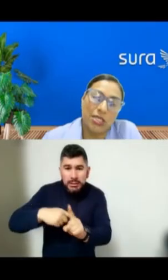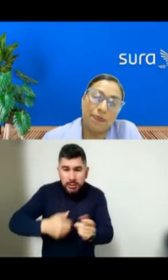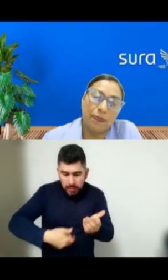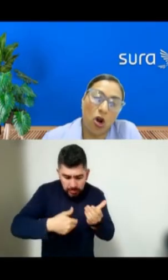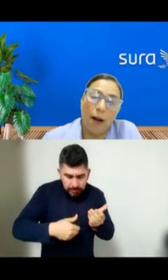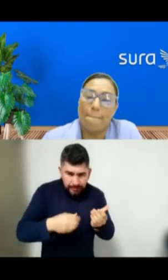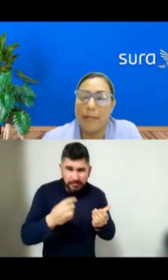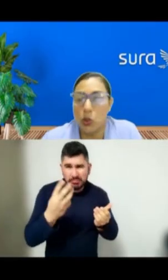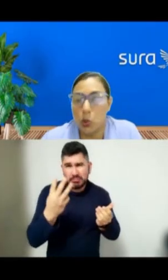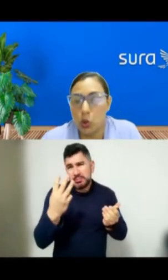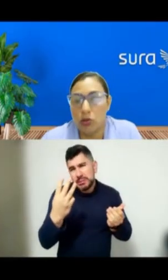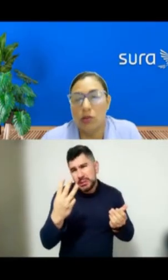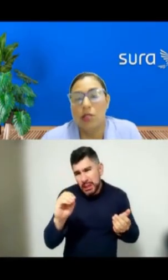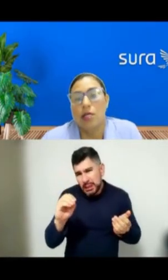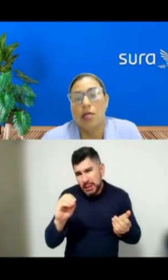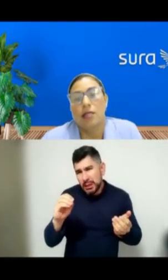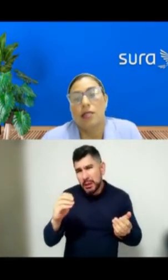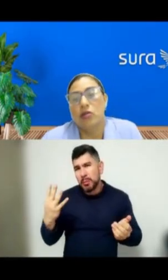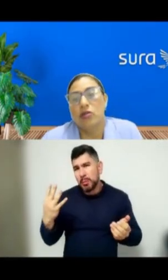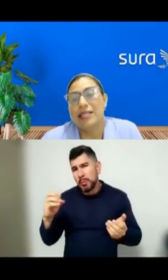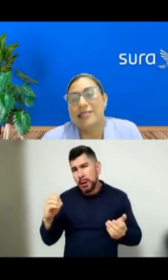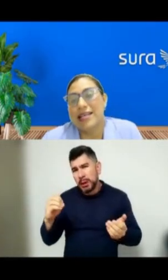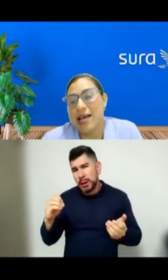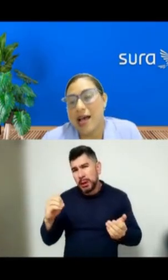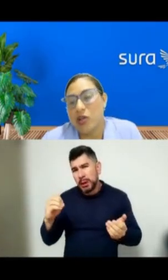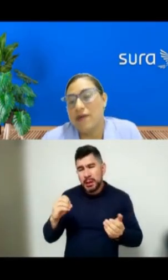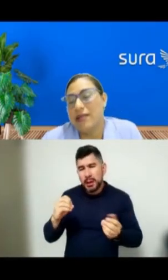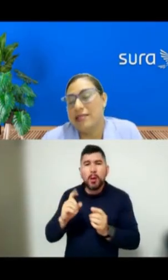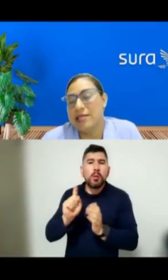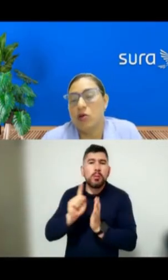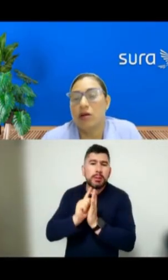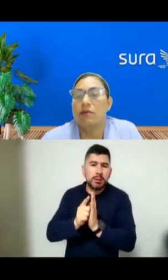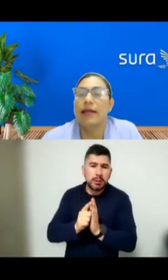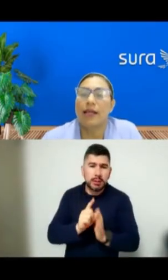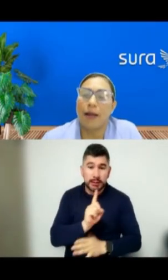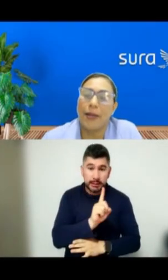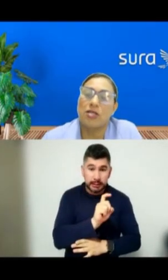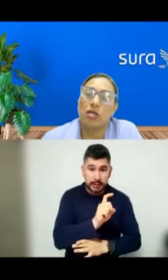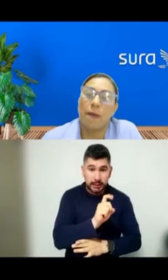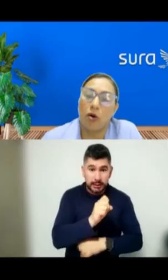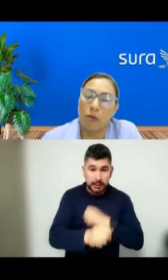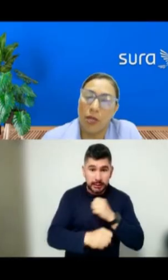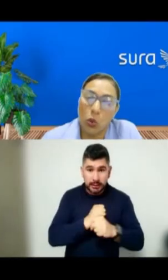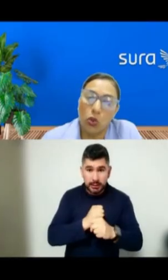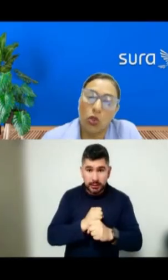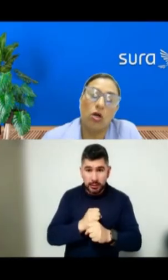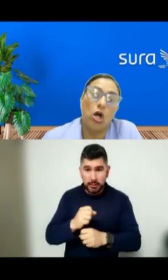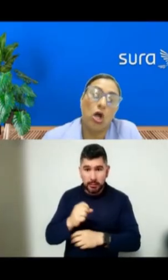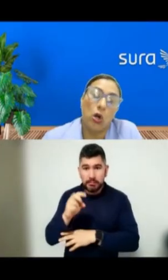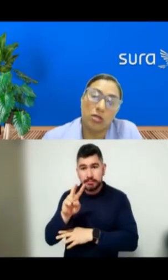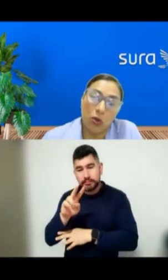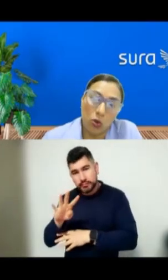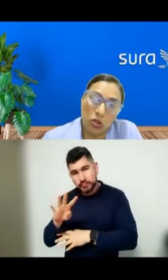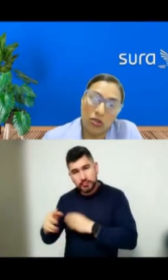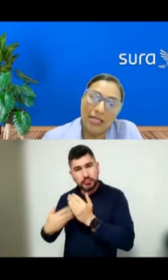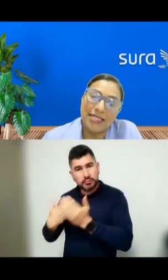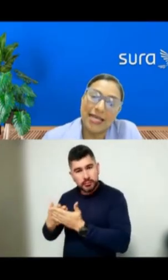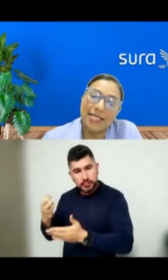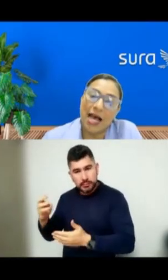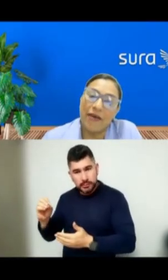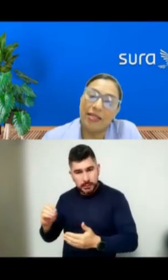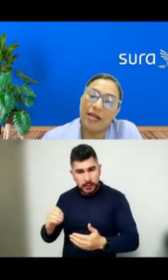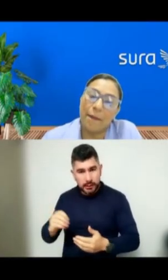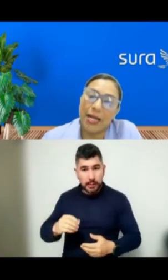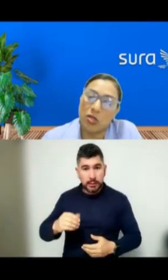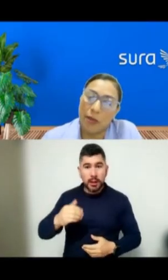40 respiraciones por minuto. Niños de hasta 6 años, de 25 a 30 respiraciones por minuto. Los adultos,